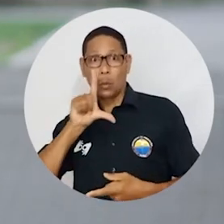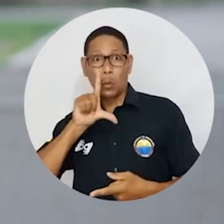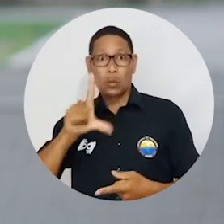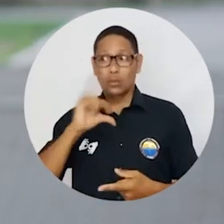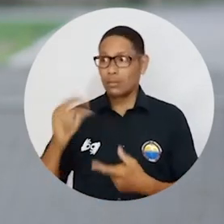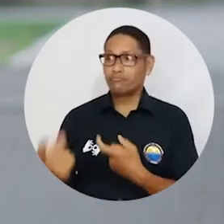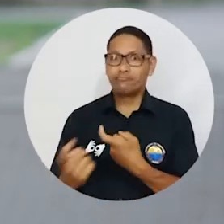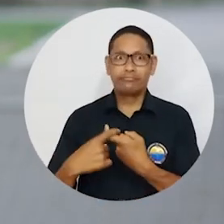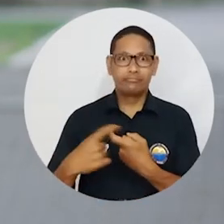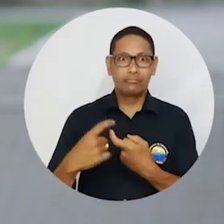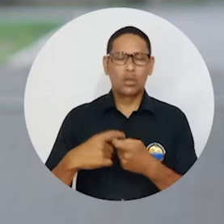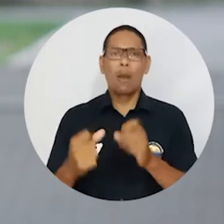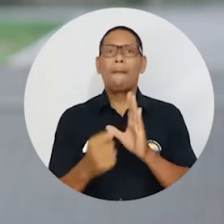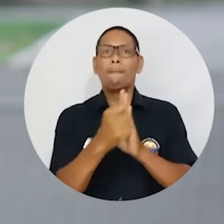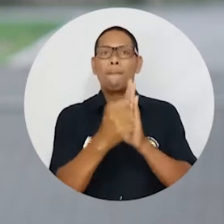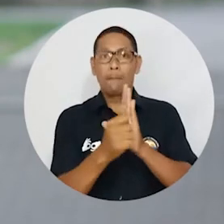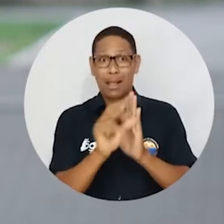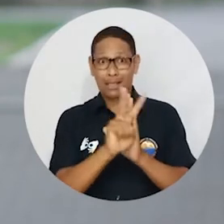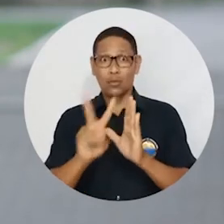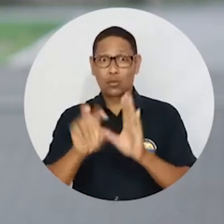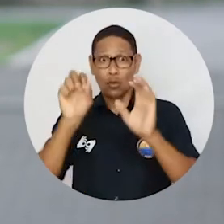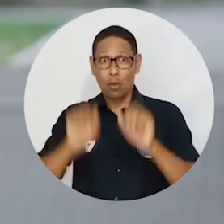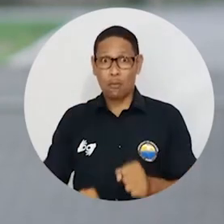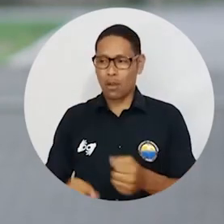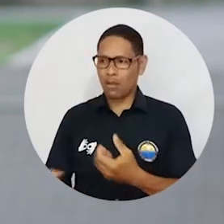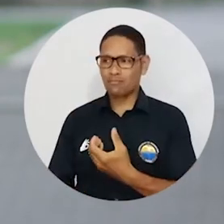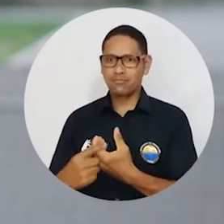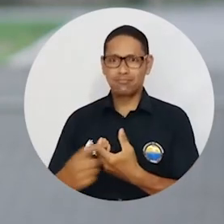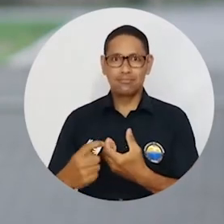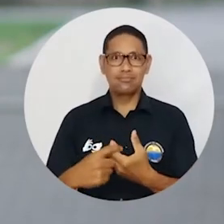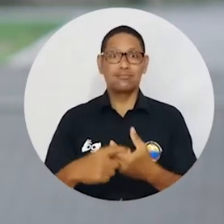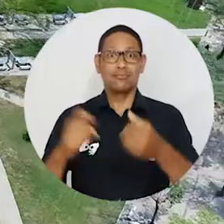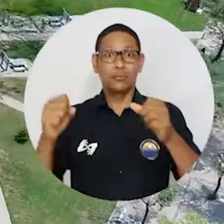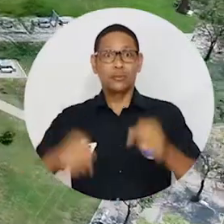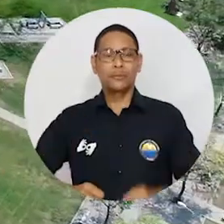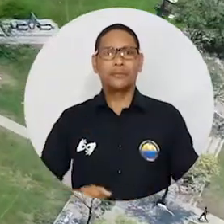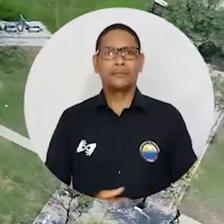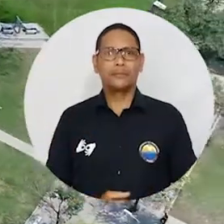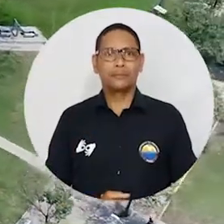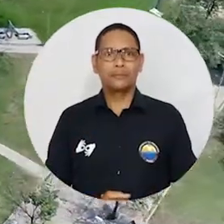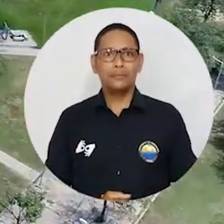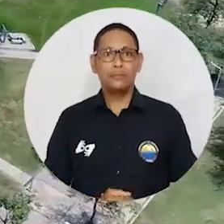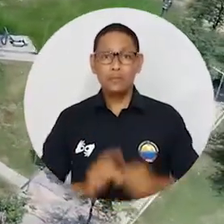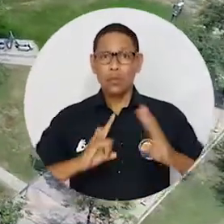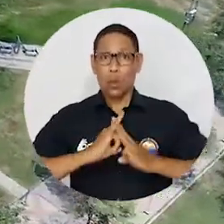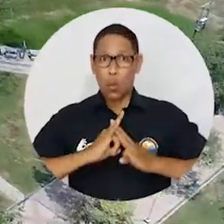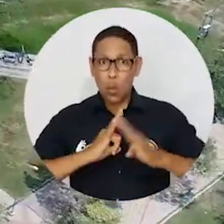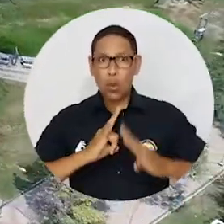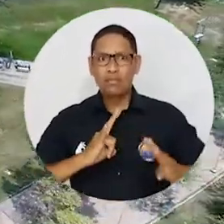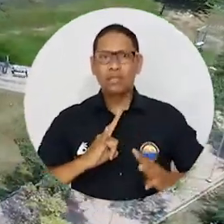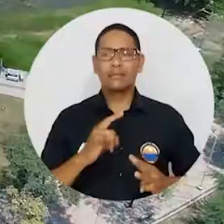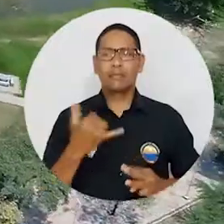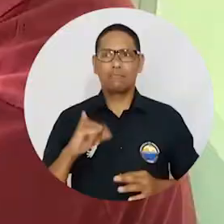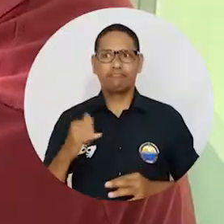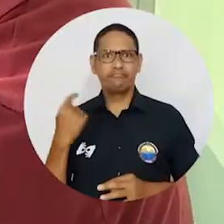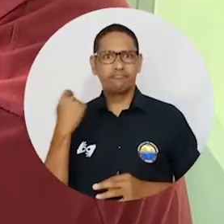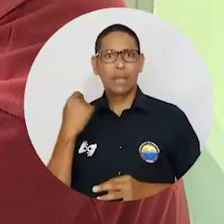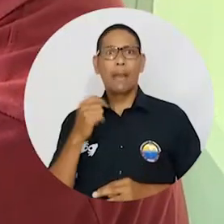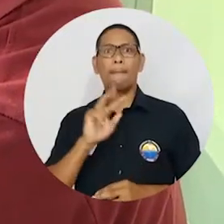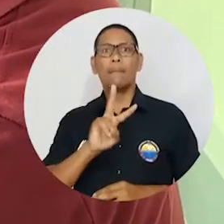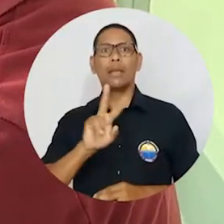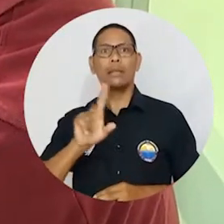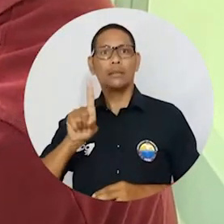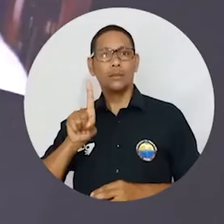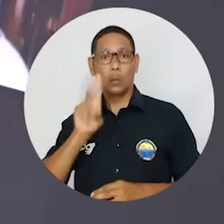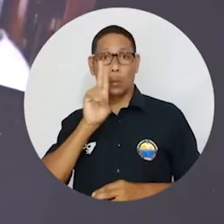aspirantes para los 22 programas de pregrado presencial que oferta la Alma Mater. La Universidad del Magdalena desde el pasado